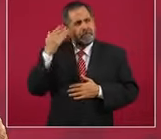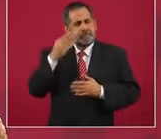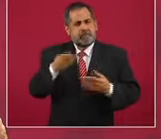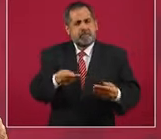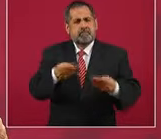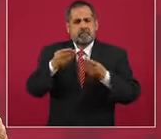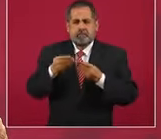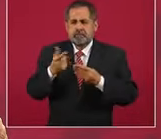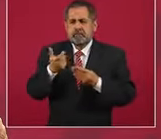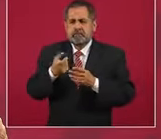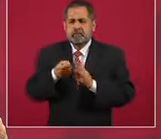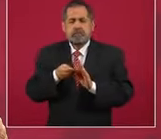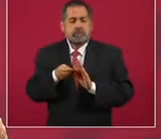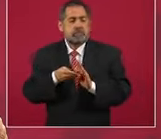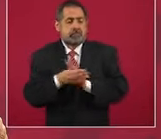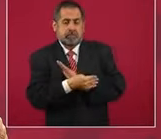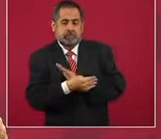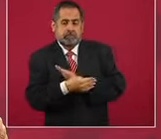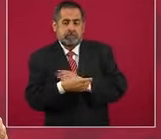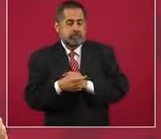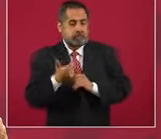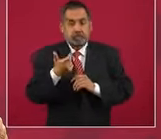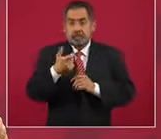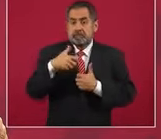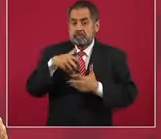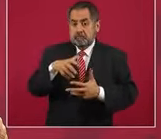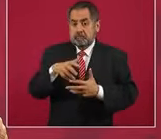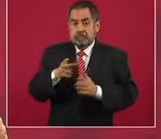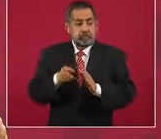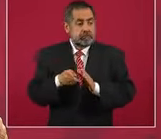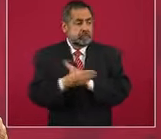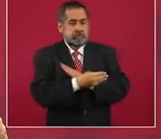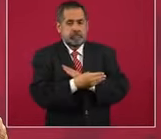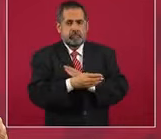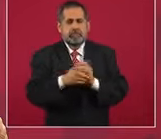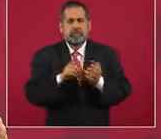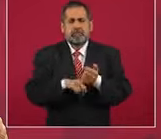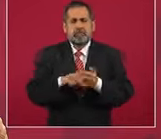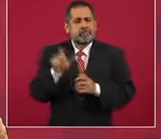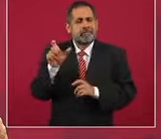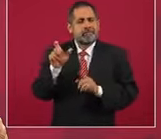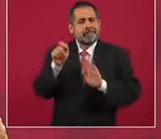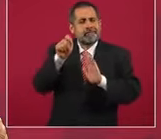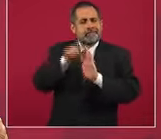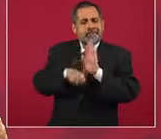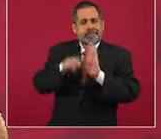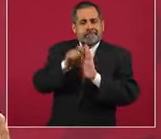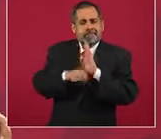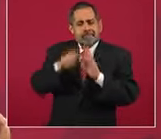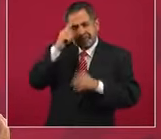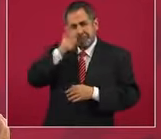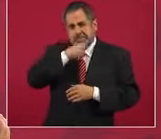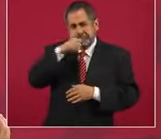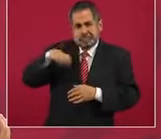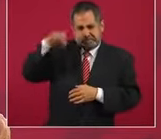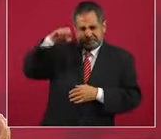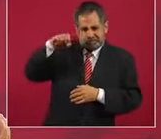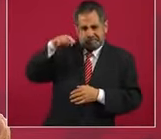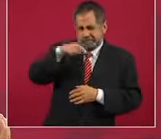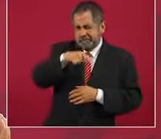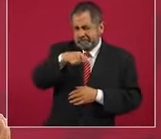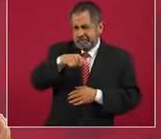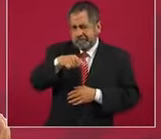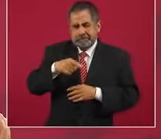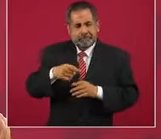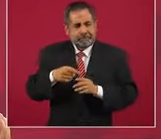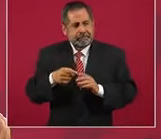un desvío de fondos en tarjetas de adultos mayores